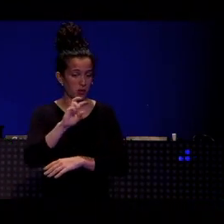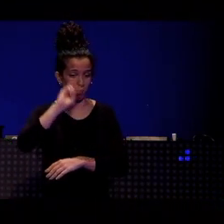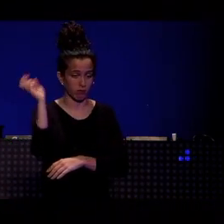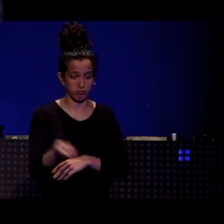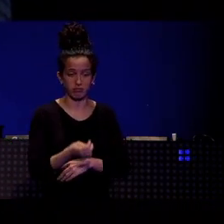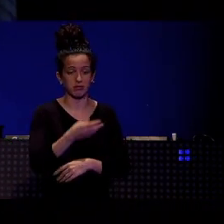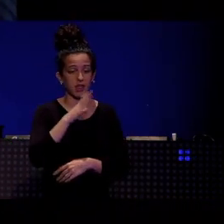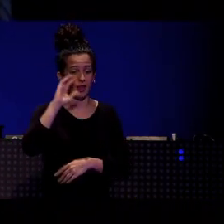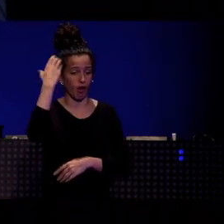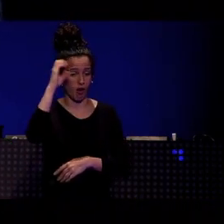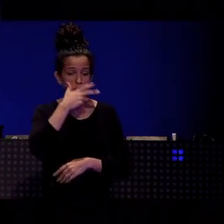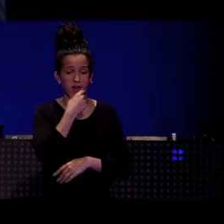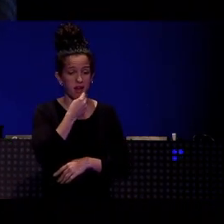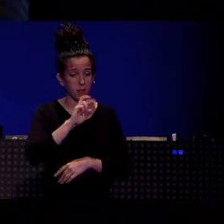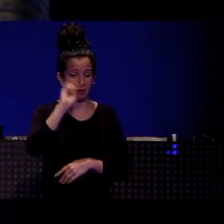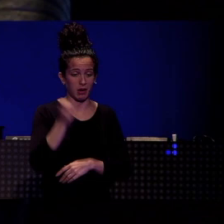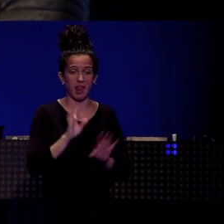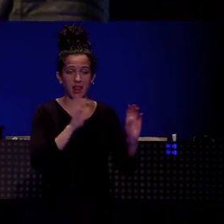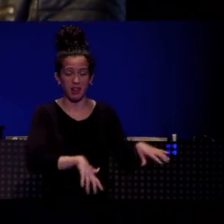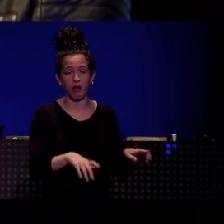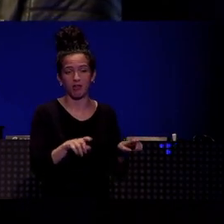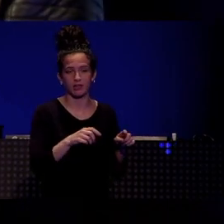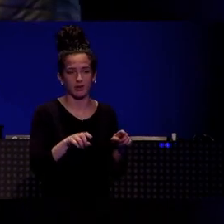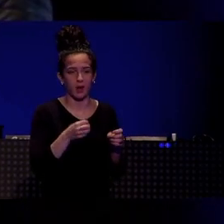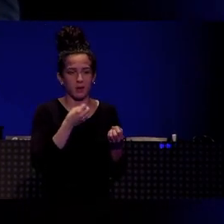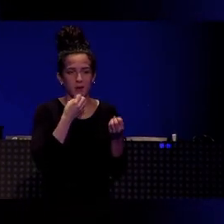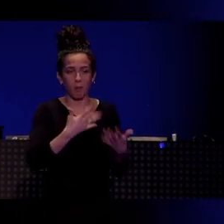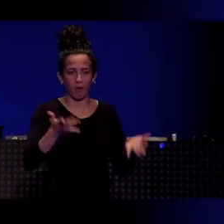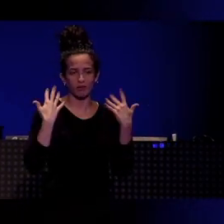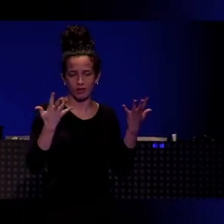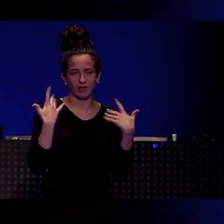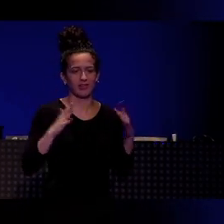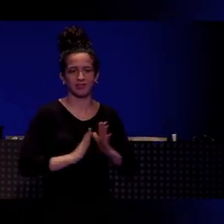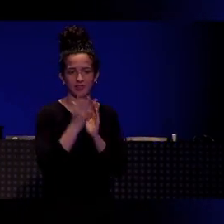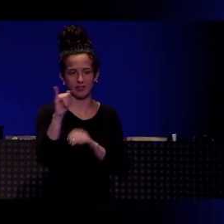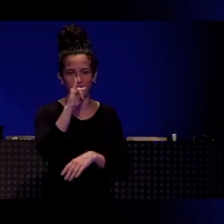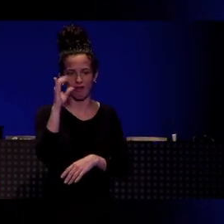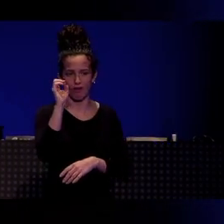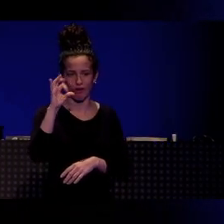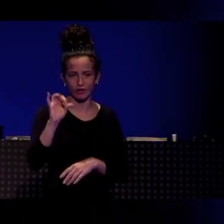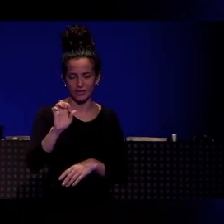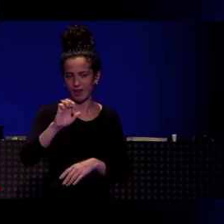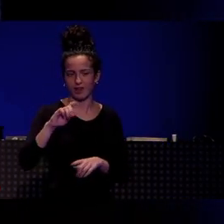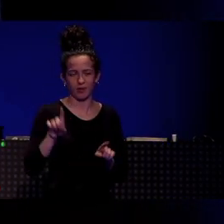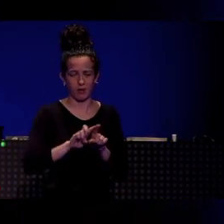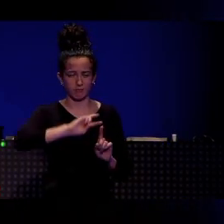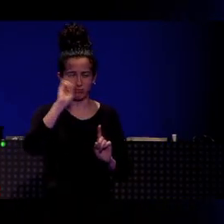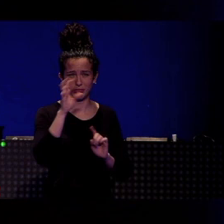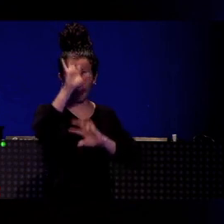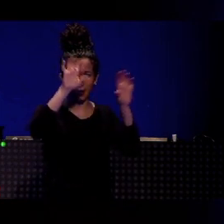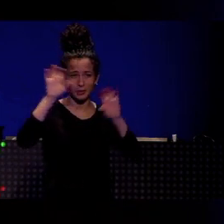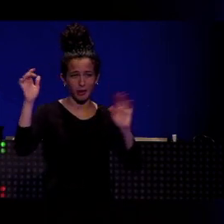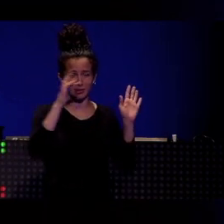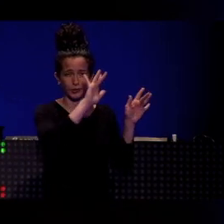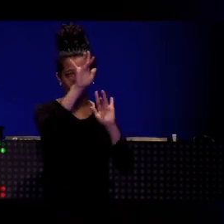guatemala león toluca buenos aires entonces de costa rica a américa de mérida zaragoza málaga puebla